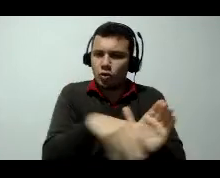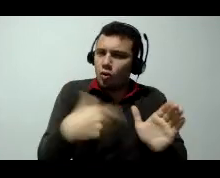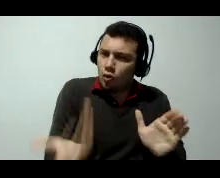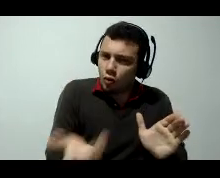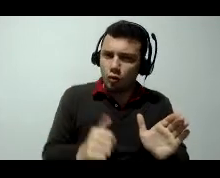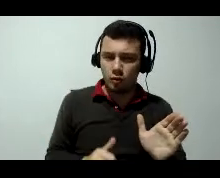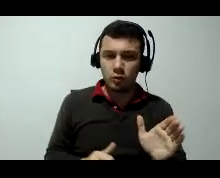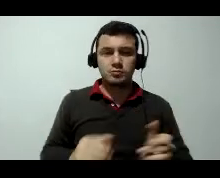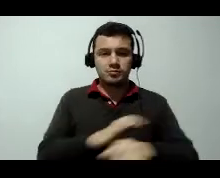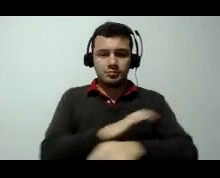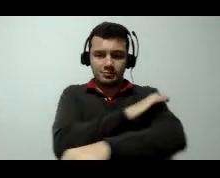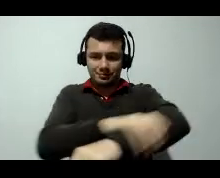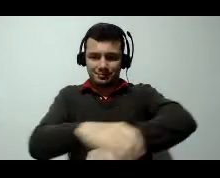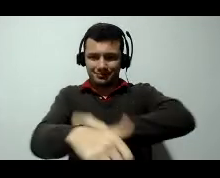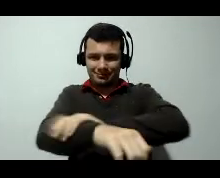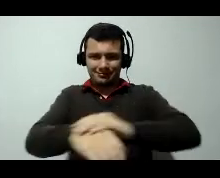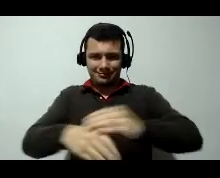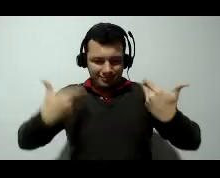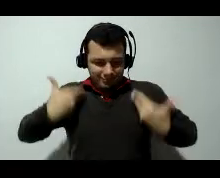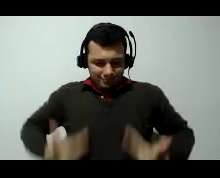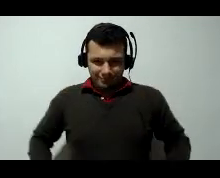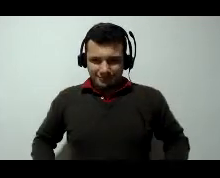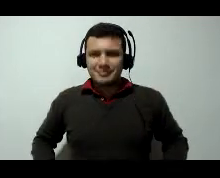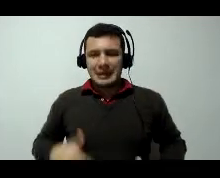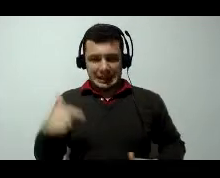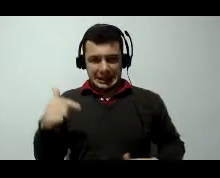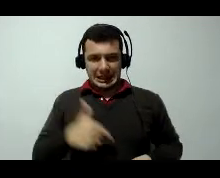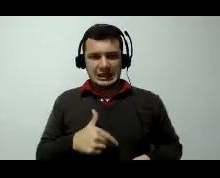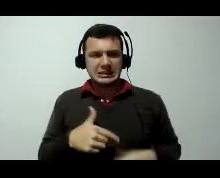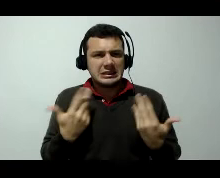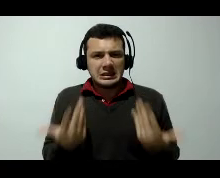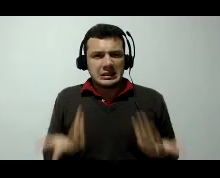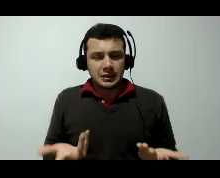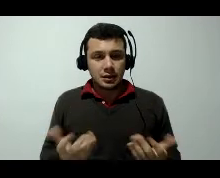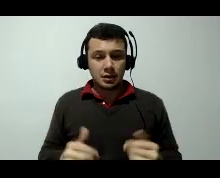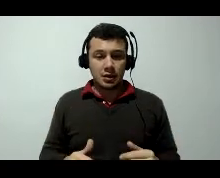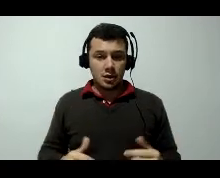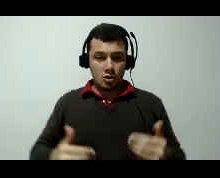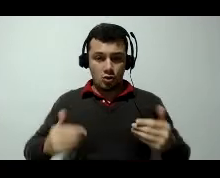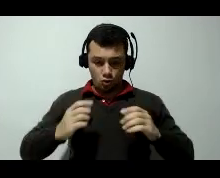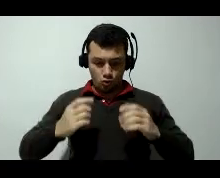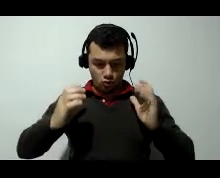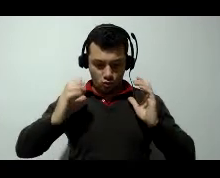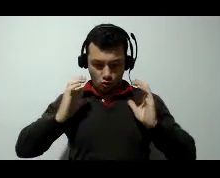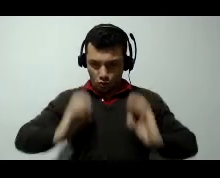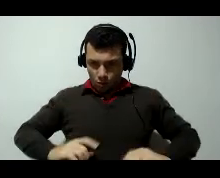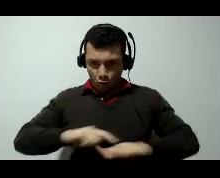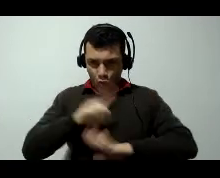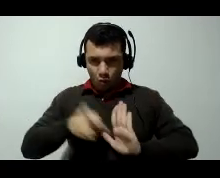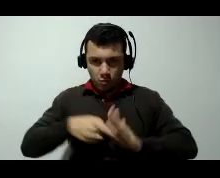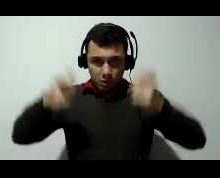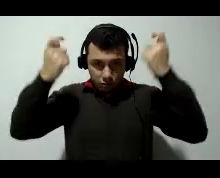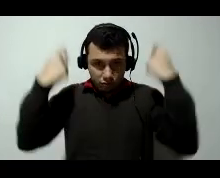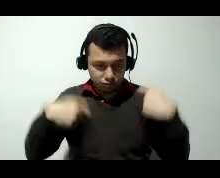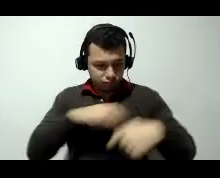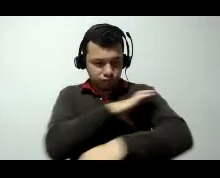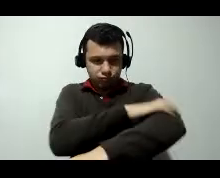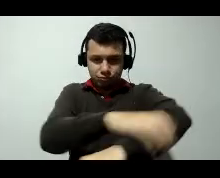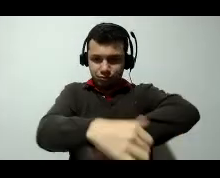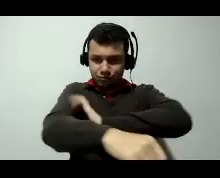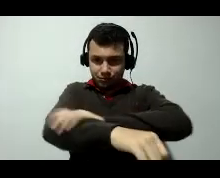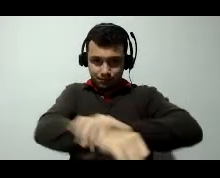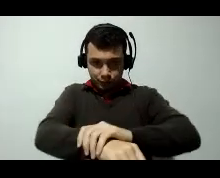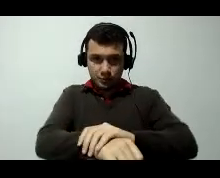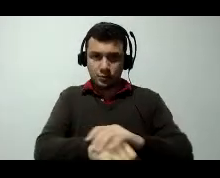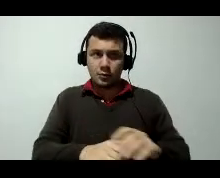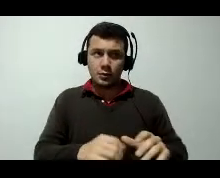tibetanos, ya me acordé el nombre por fin, estos trajes tibetanos que son de todo el cuerpo, si van a ser desechables o van a ser reutilizables, si son